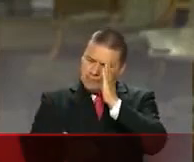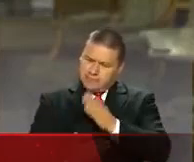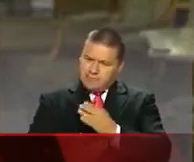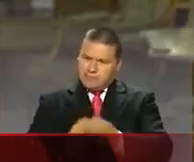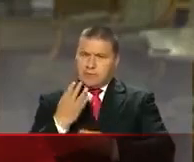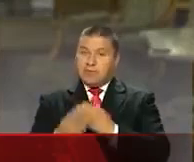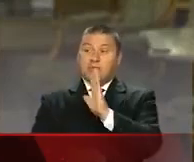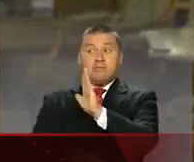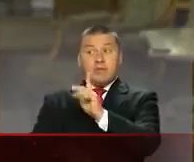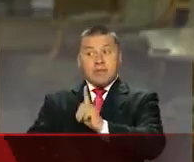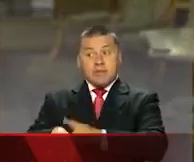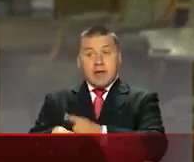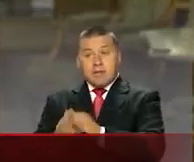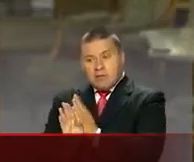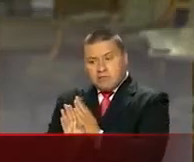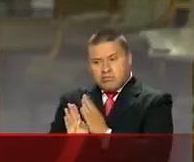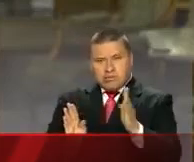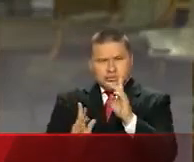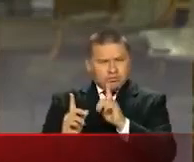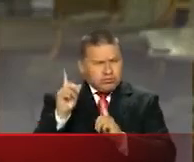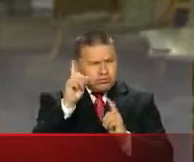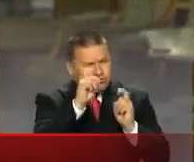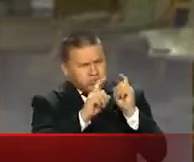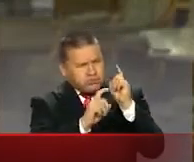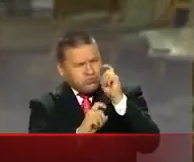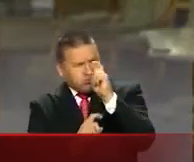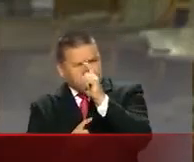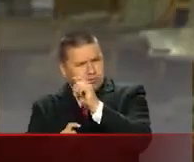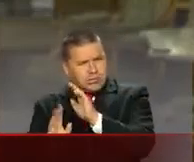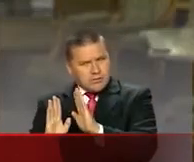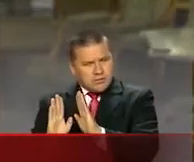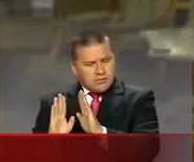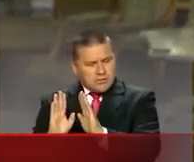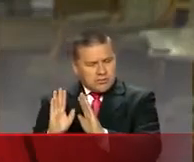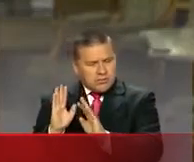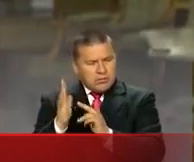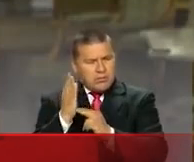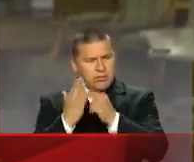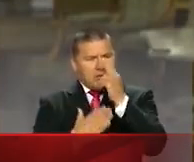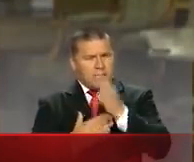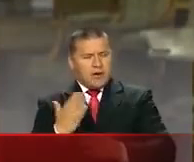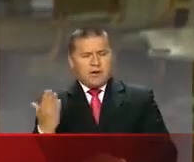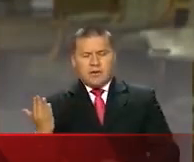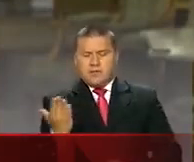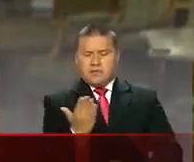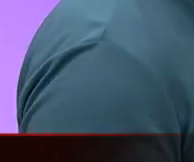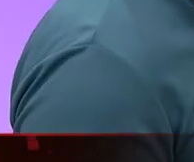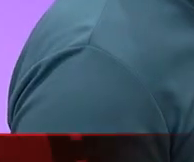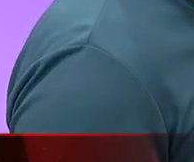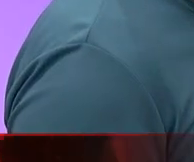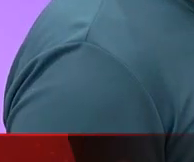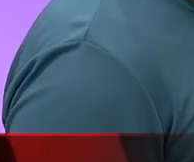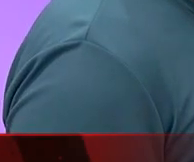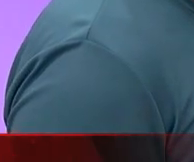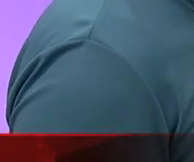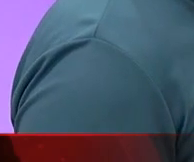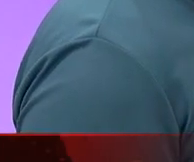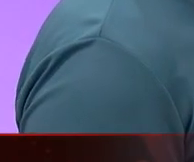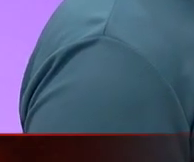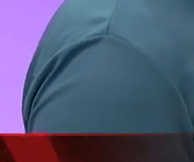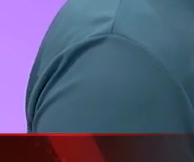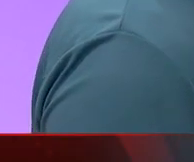como lo había prometido en su campaña donde le anunciaba al país que se harían modificaciones a la gp evitamos hacer